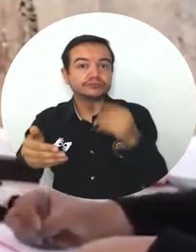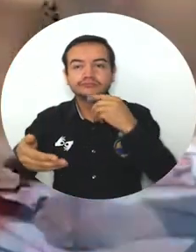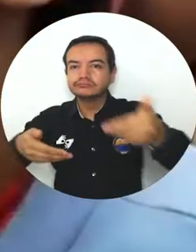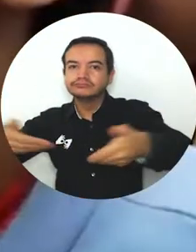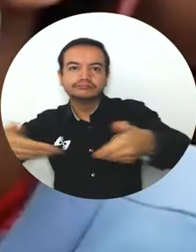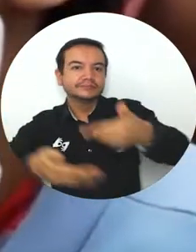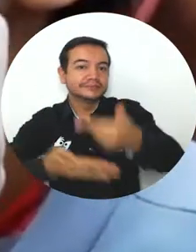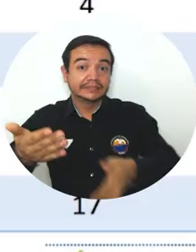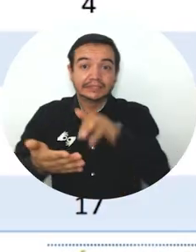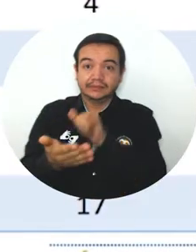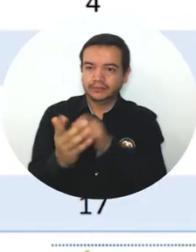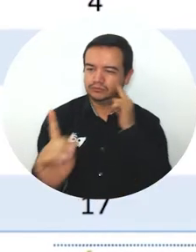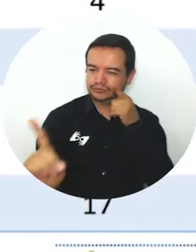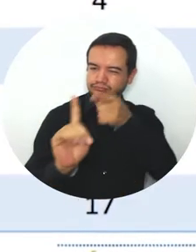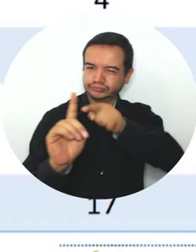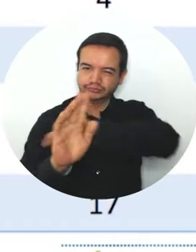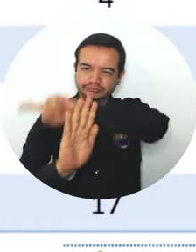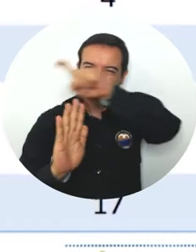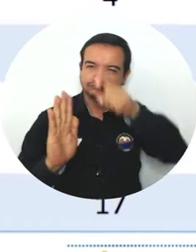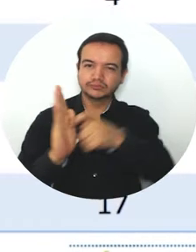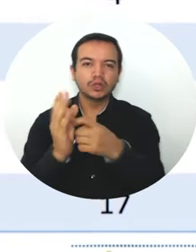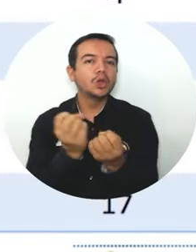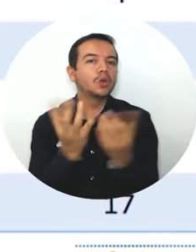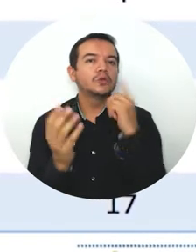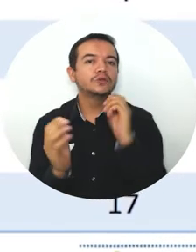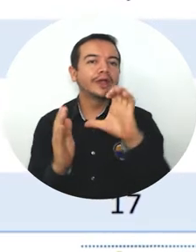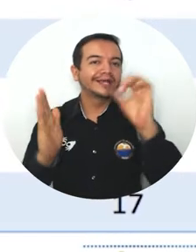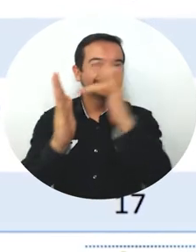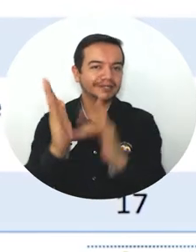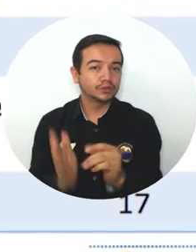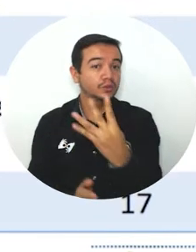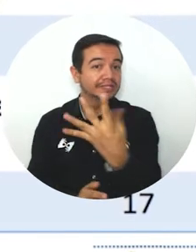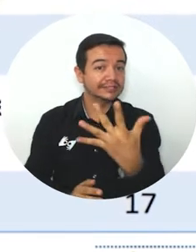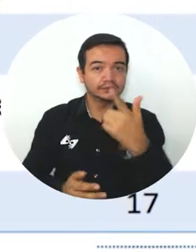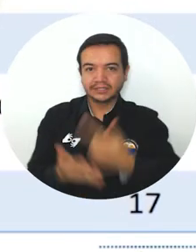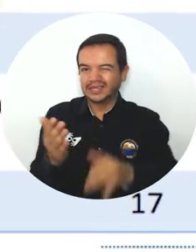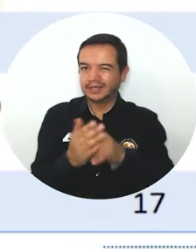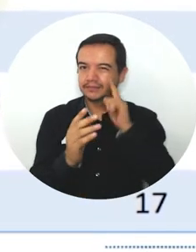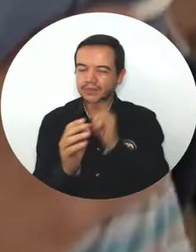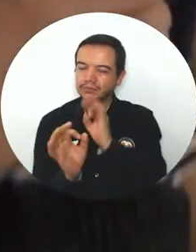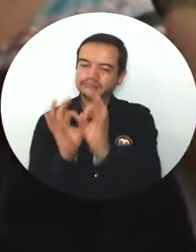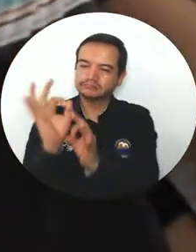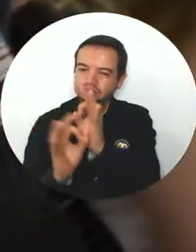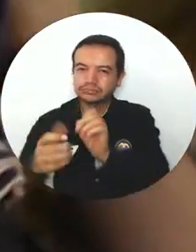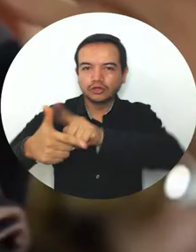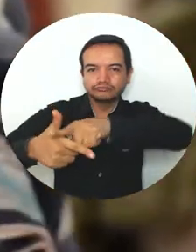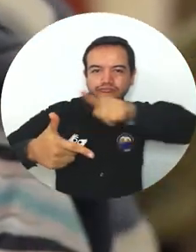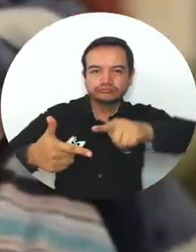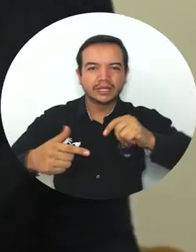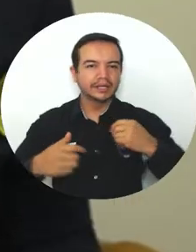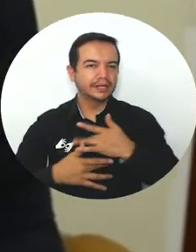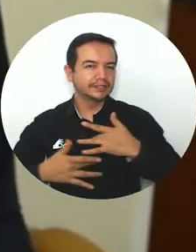visión integral está compuesta por 45 créditos e incluye cursos de demografía, epidemiología y bioestadística en aras de impulsar